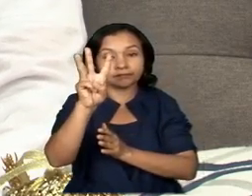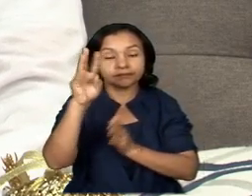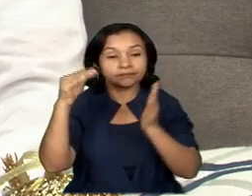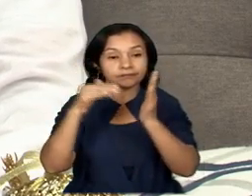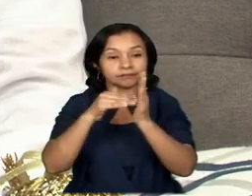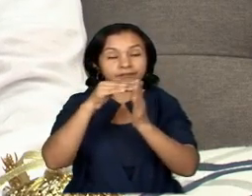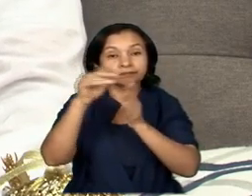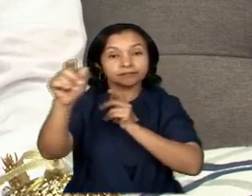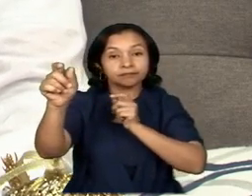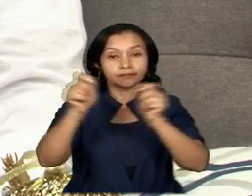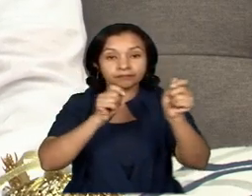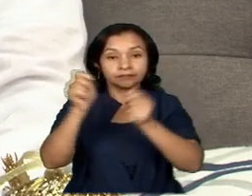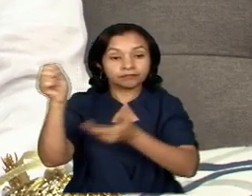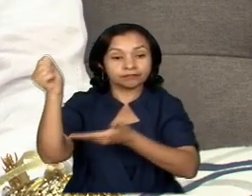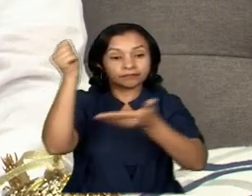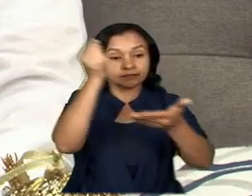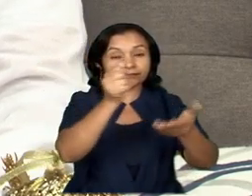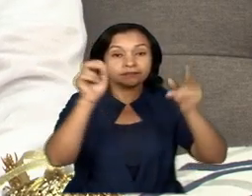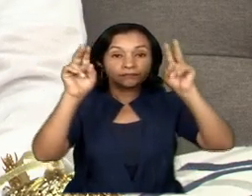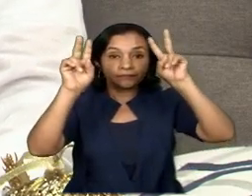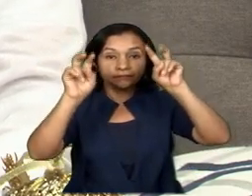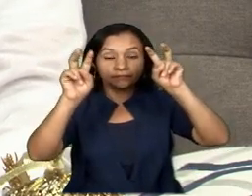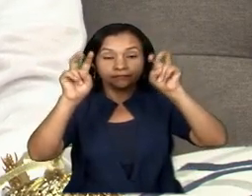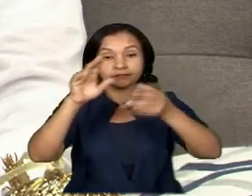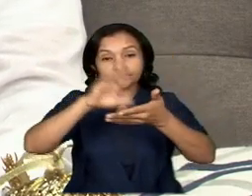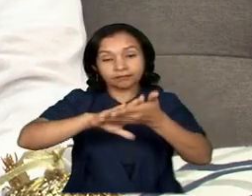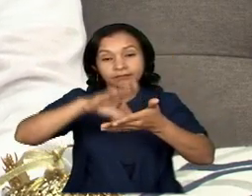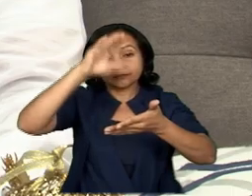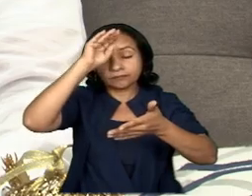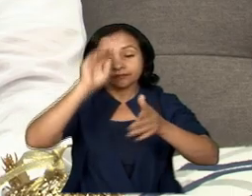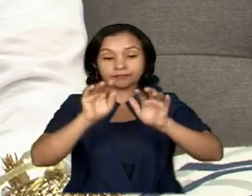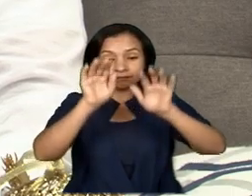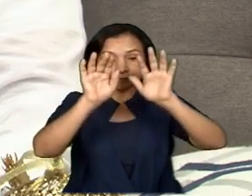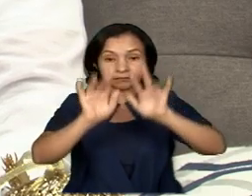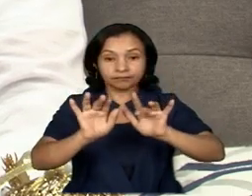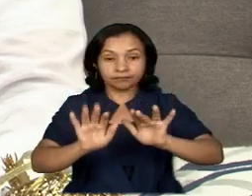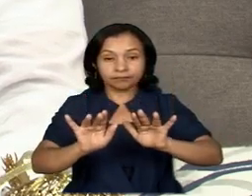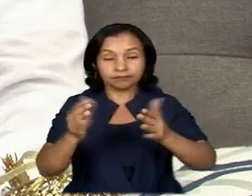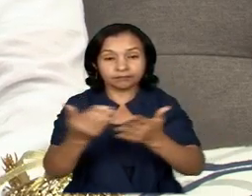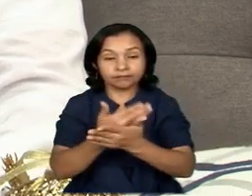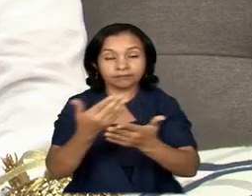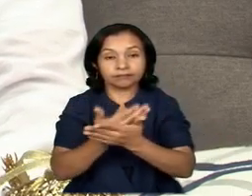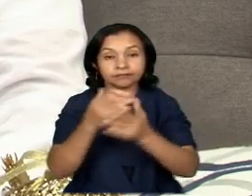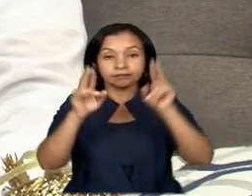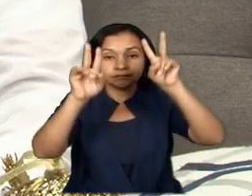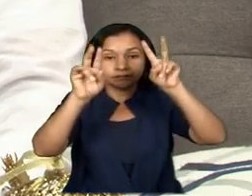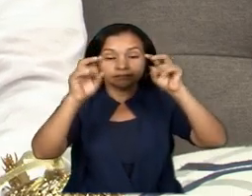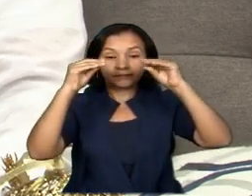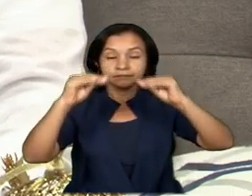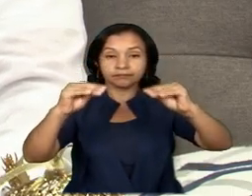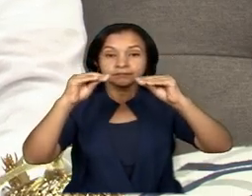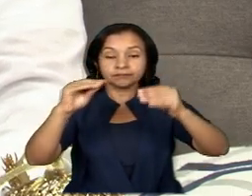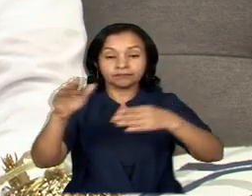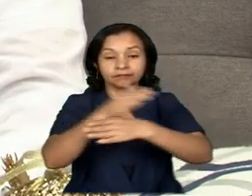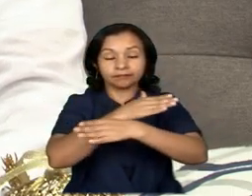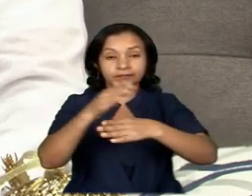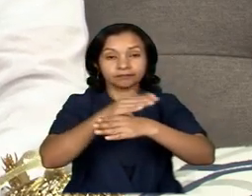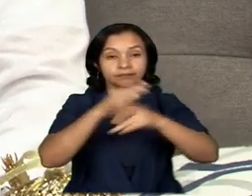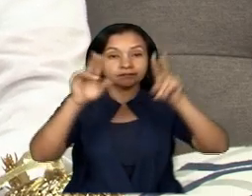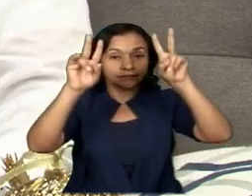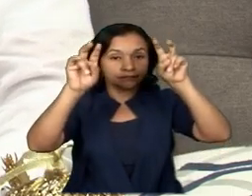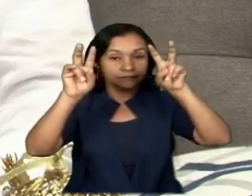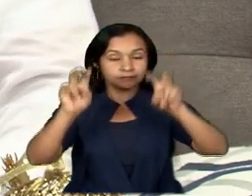para profundizar este tema del dominio de tecnología y la generación de contenidos educativos en diferentes asignaturas.